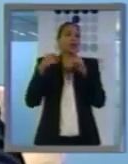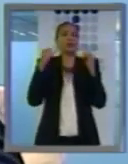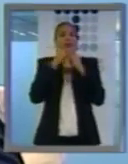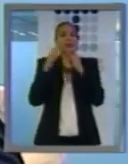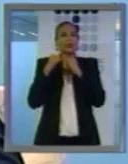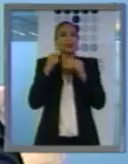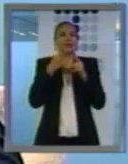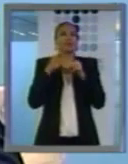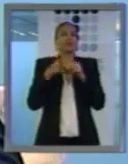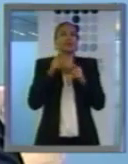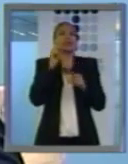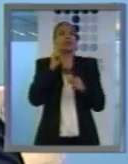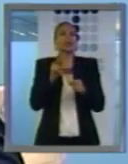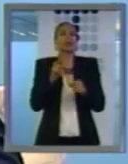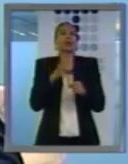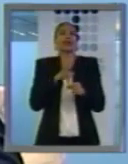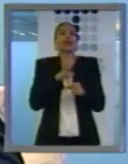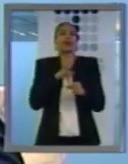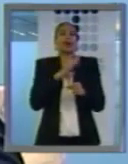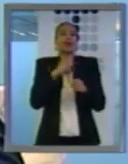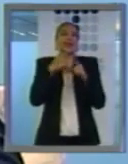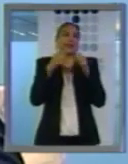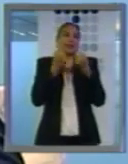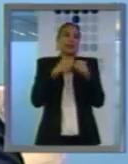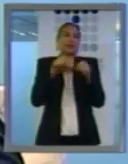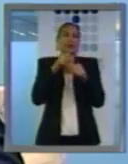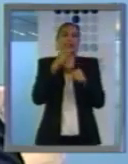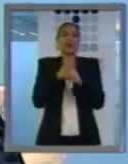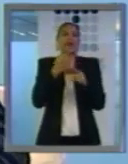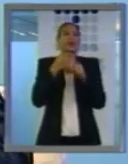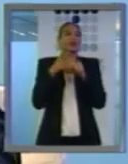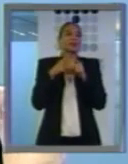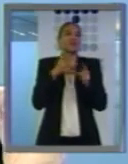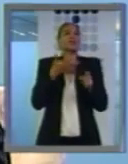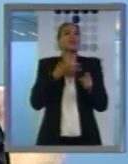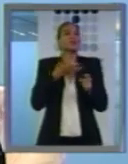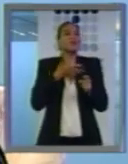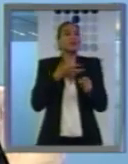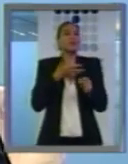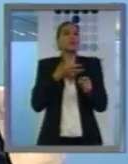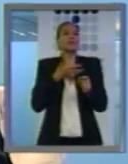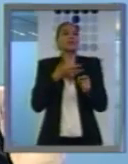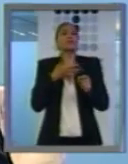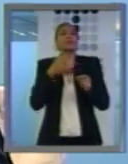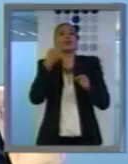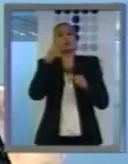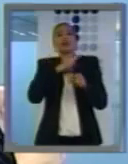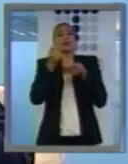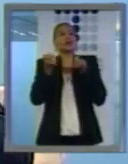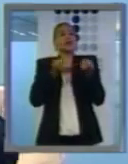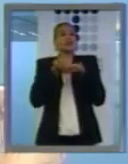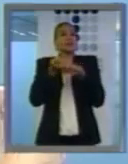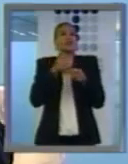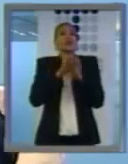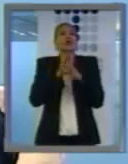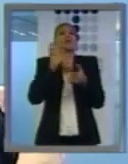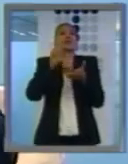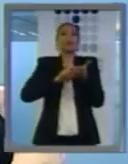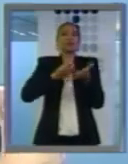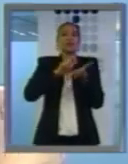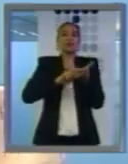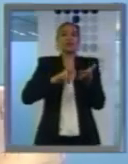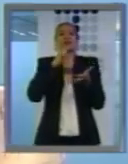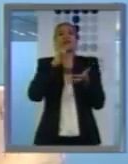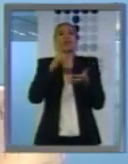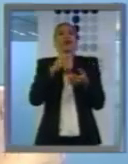leyes y que todo lo regulamos. Y hasta a la sociedad civil dicen, bueno, pues bola de domesticados, que su forma de tener